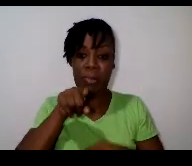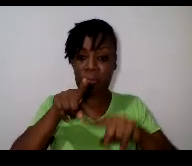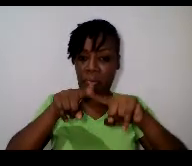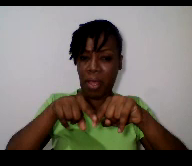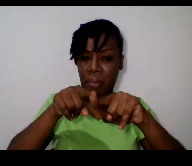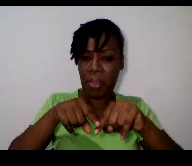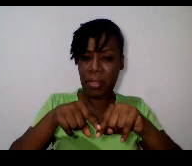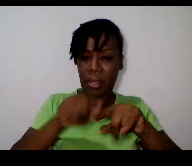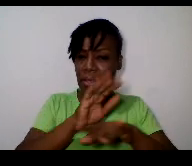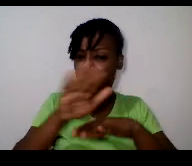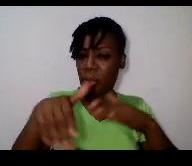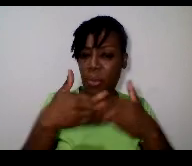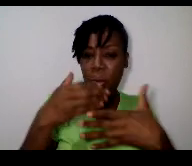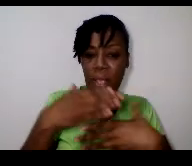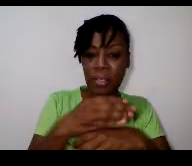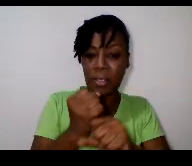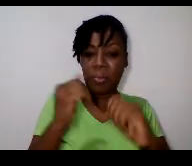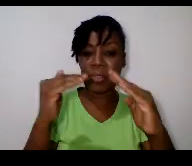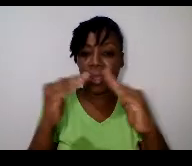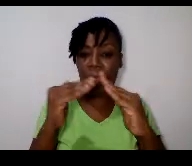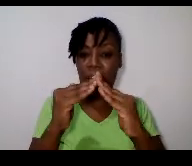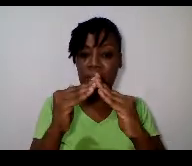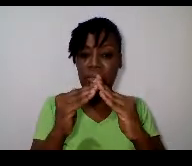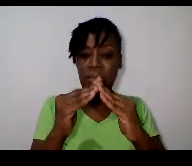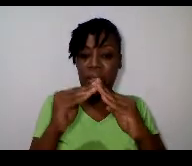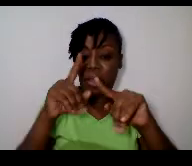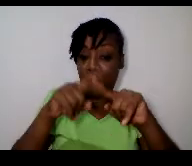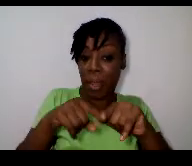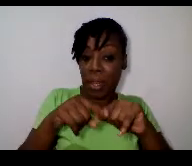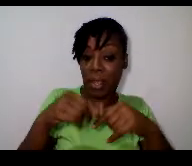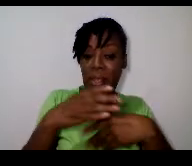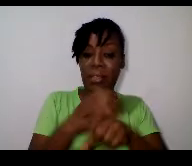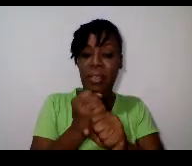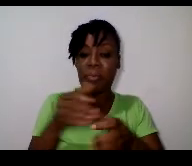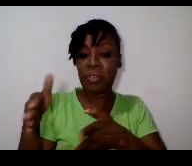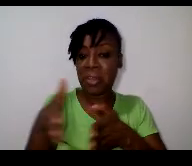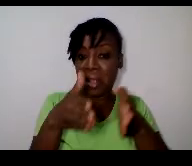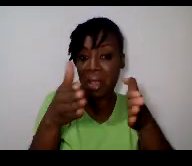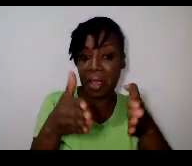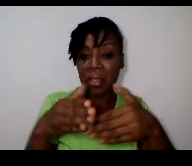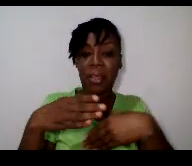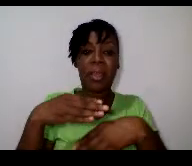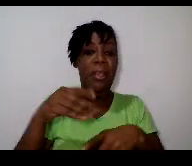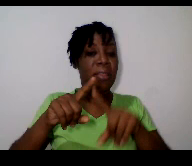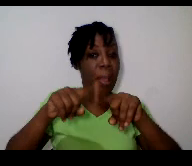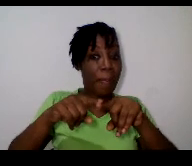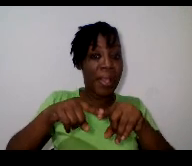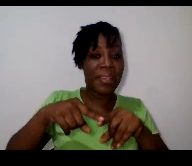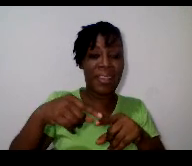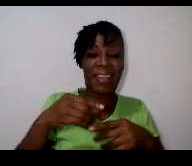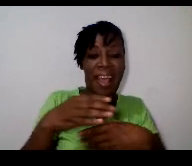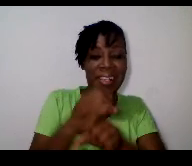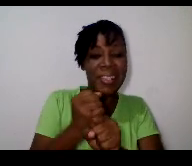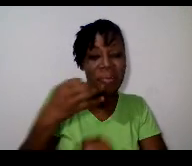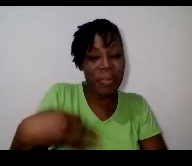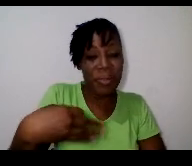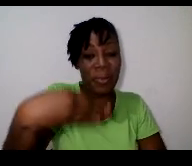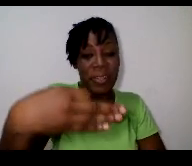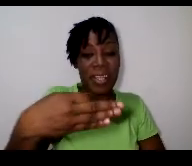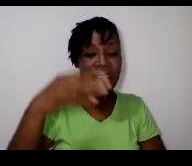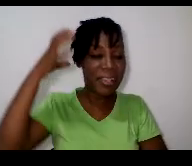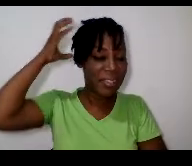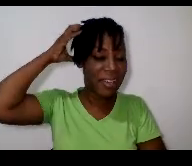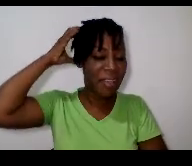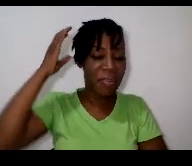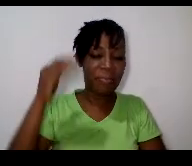en casa, de lo que hagamos en la calle, de lo que hacemos todos los días, que este cerebro crezca listo para